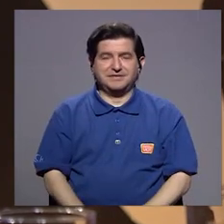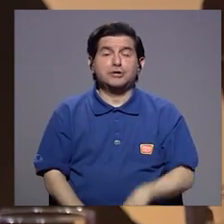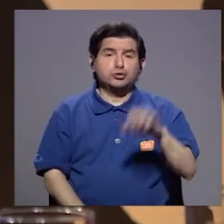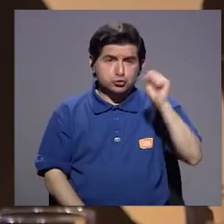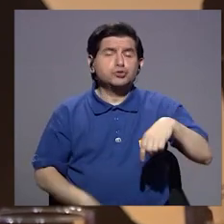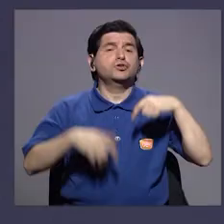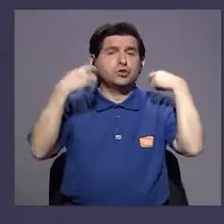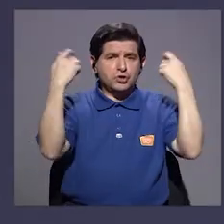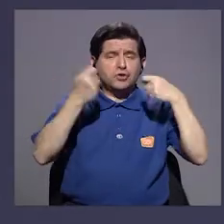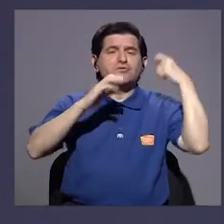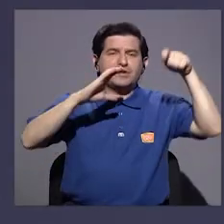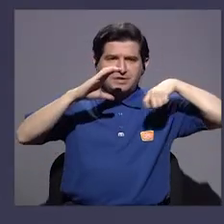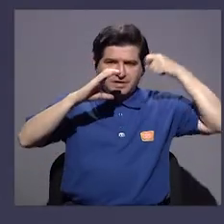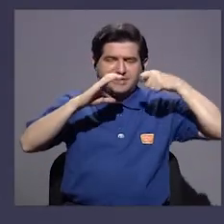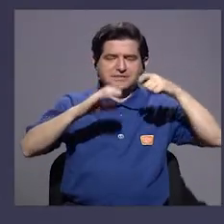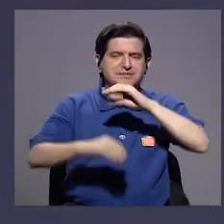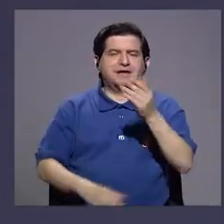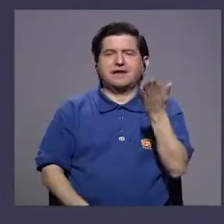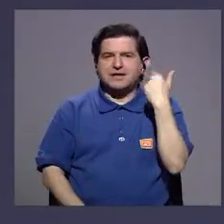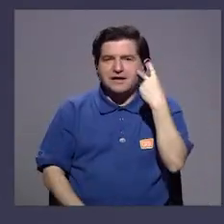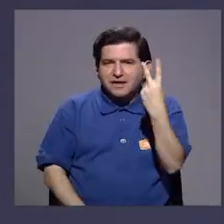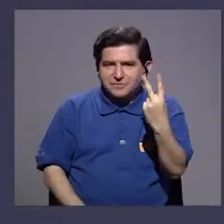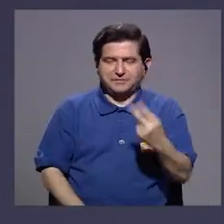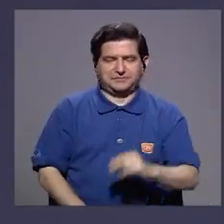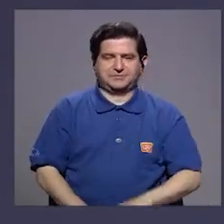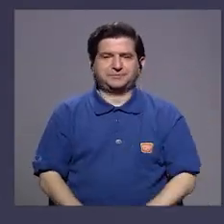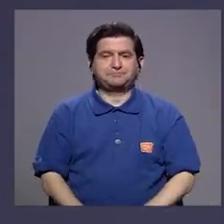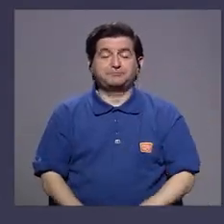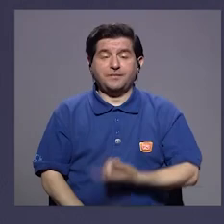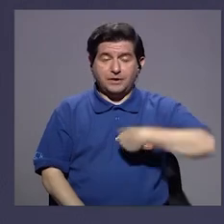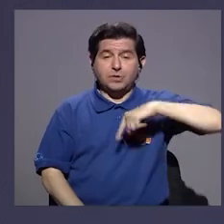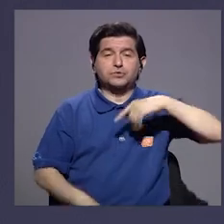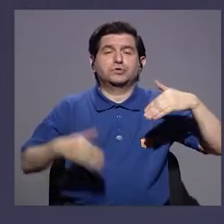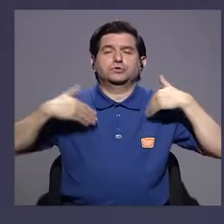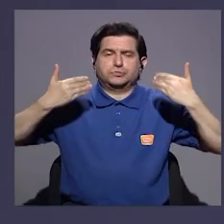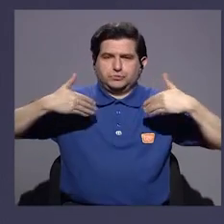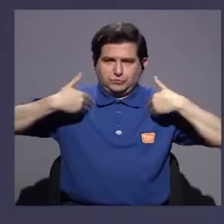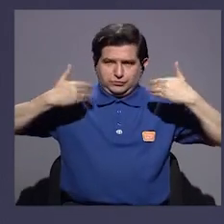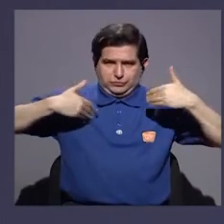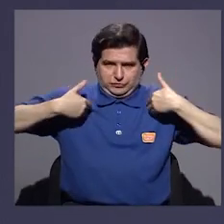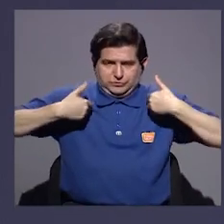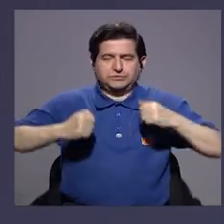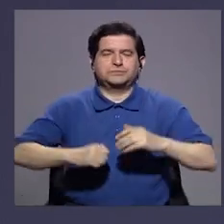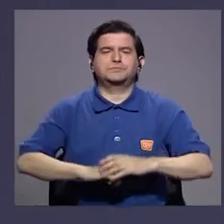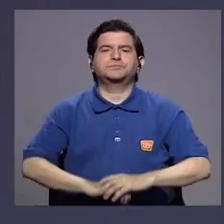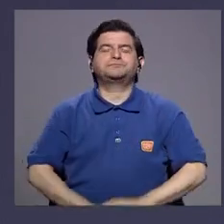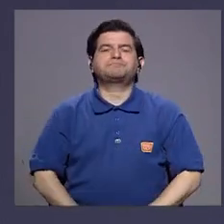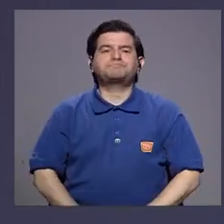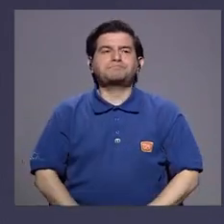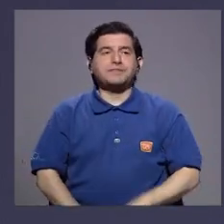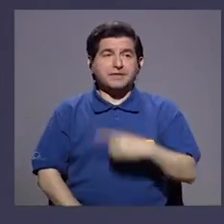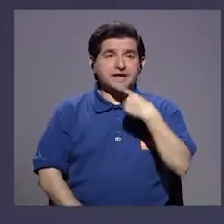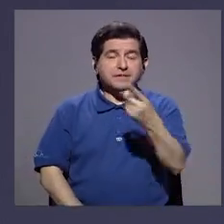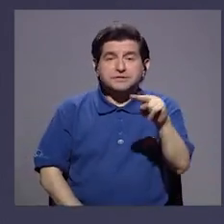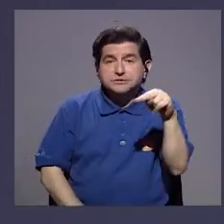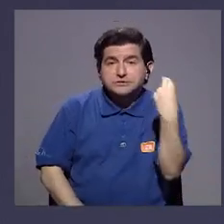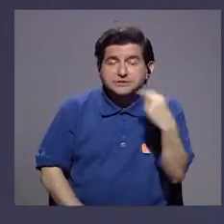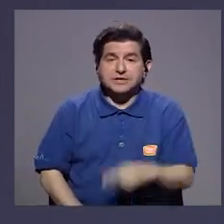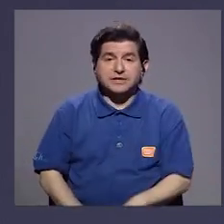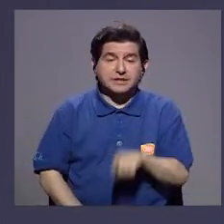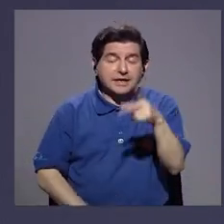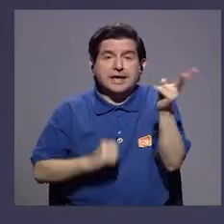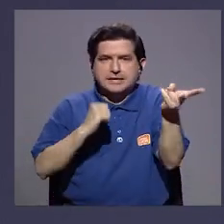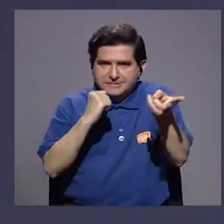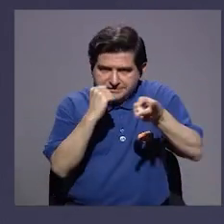esta todas fiesta las... cinematográfica y audiovisual. Bueno, pues estamos muy contentas y contentos de poder dar la noticia de que en